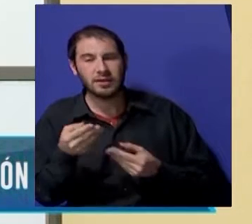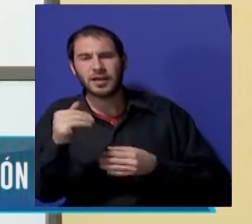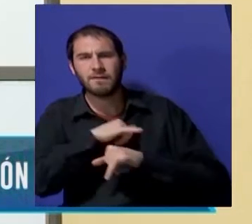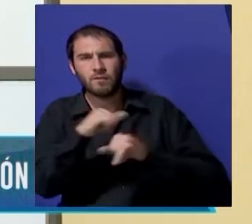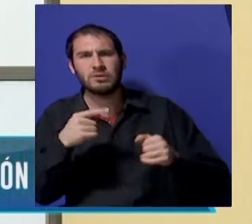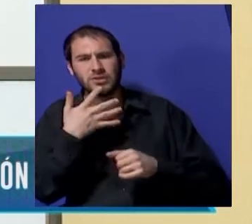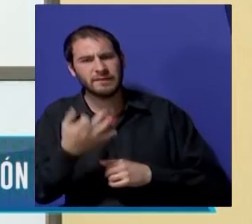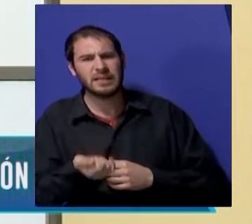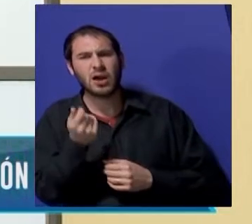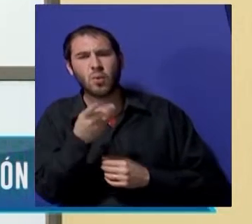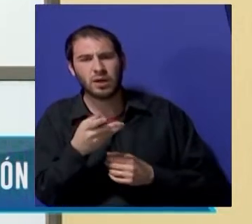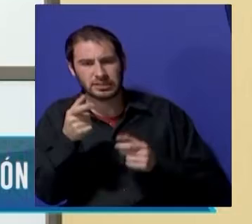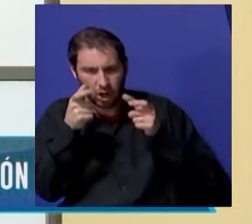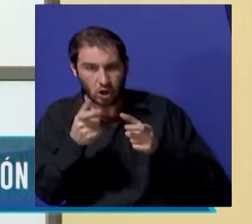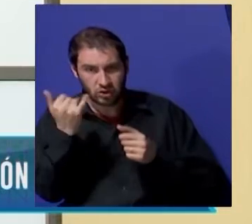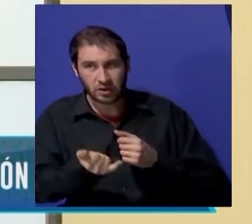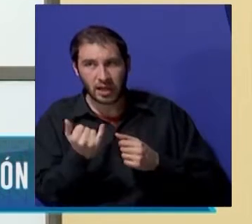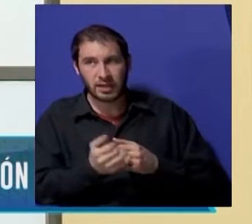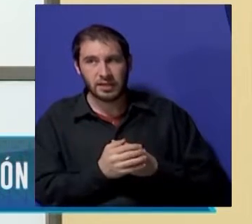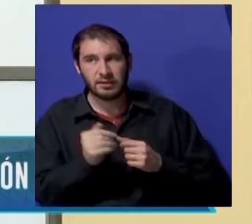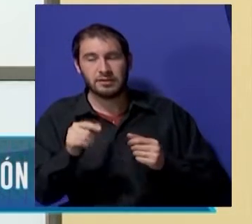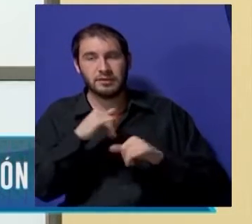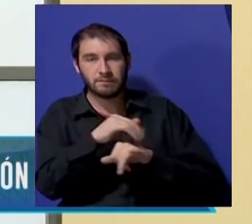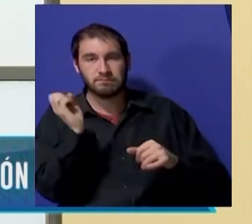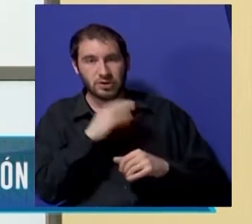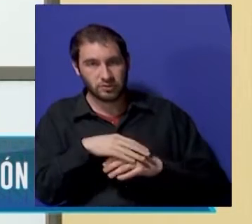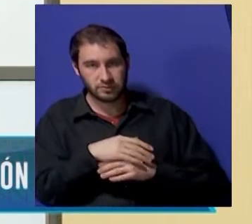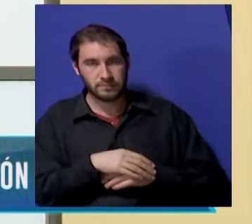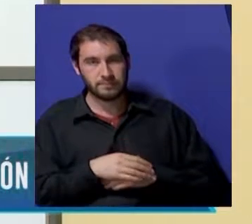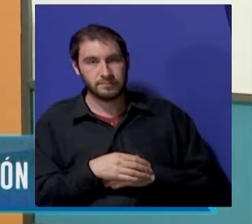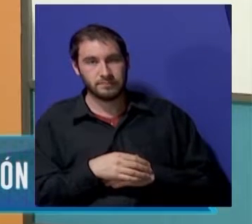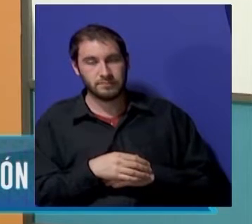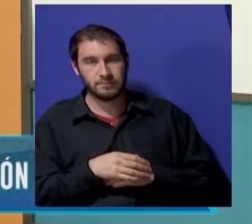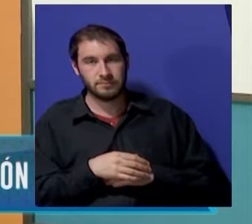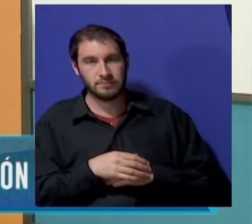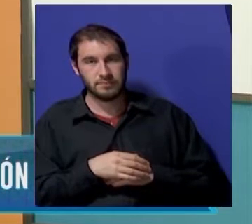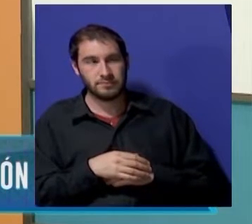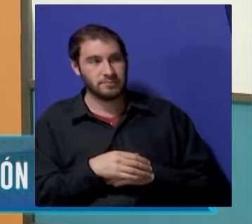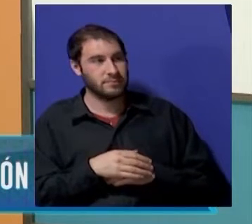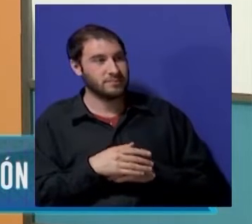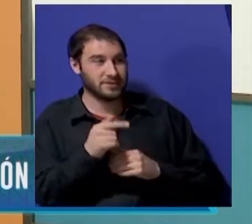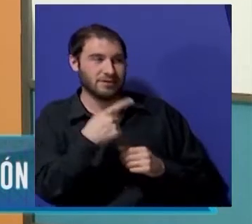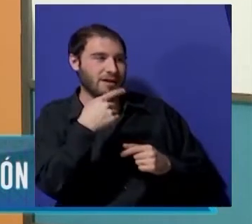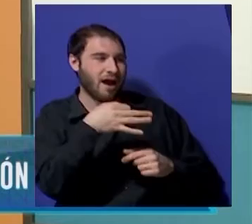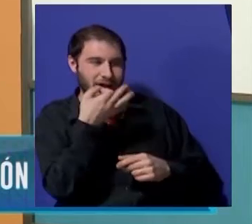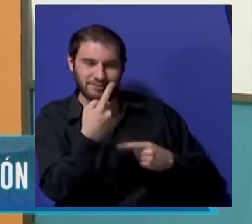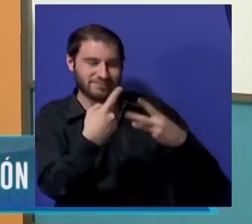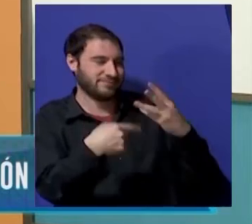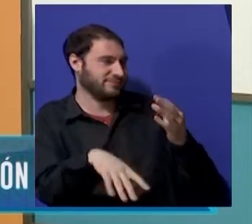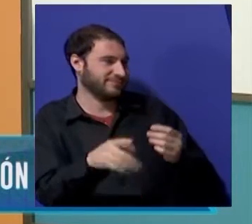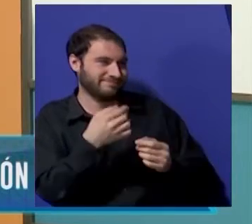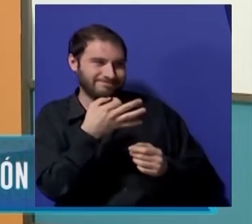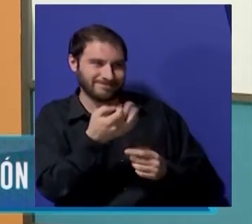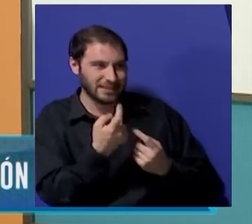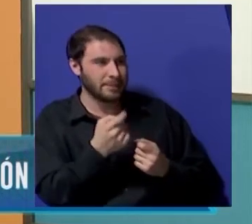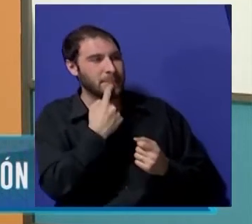información real y chequeable tienen para mejorar el discurso entre todos. Está para hablar muchísimo del tema, está sí. buenísimo.